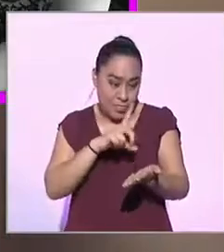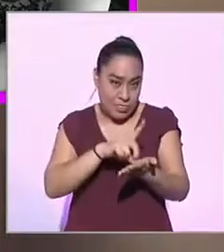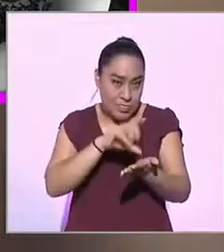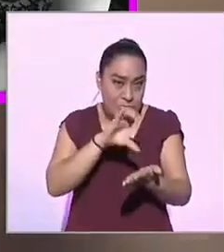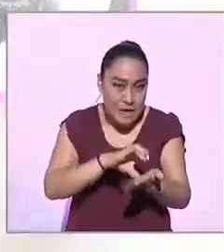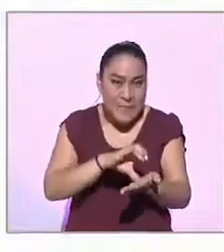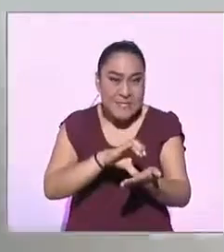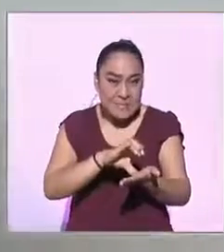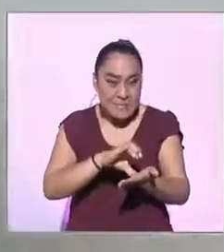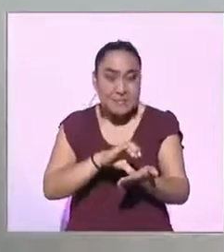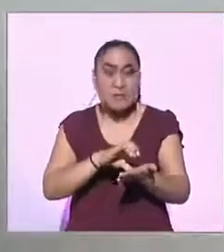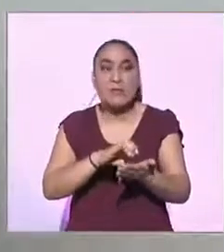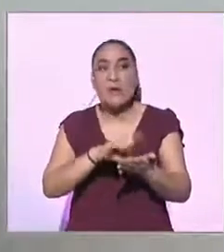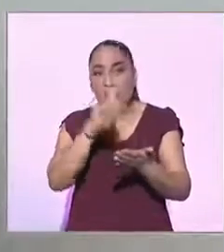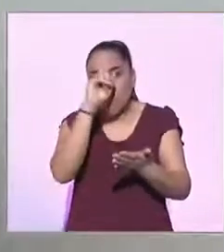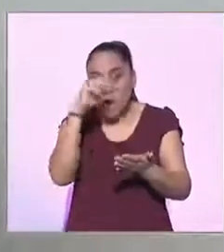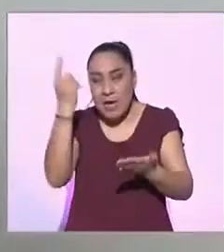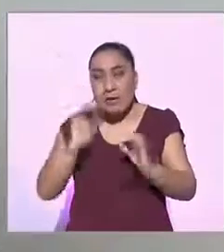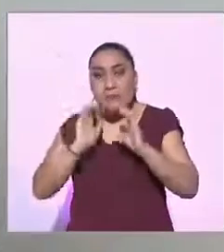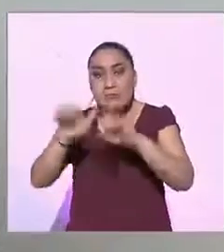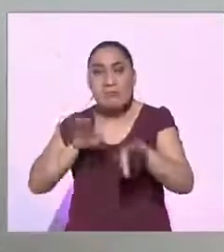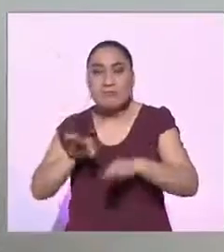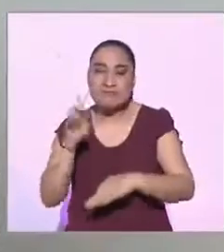te va a contratar.